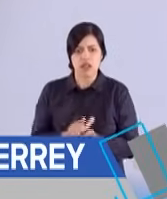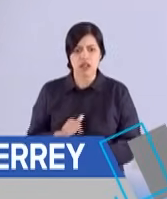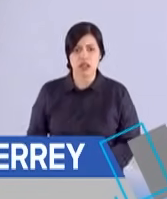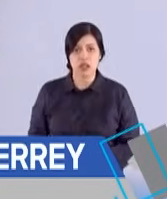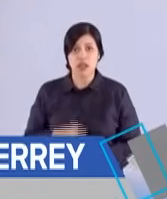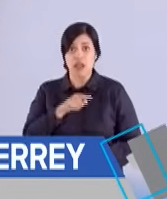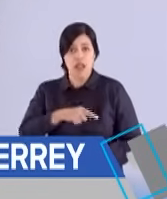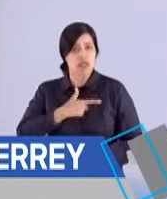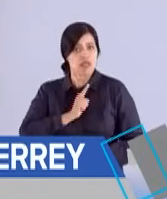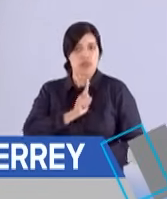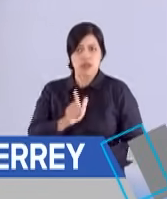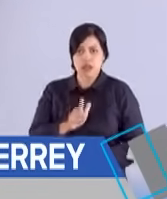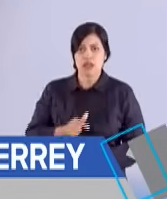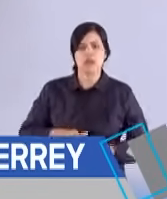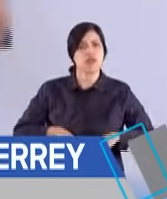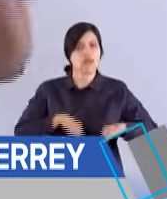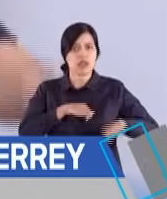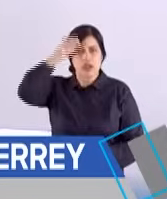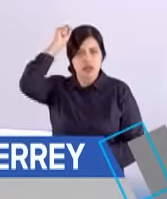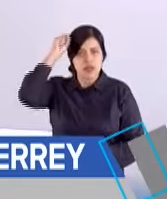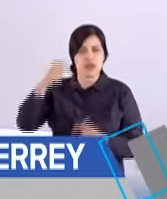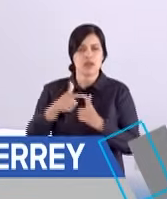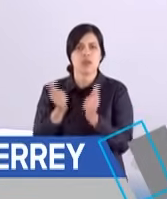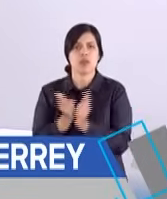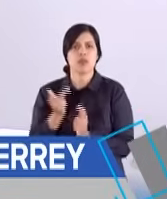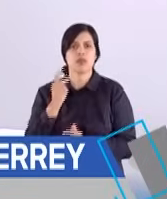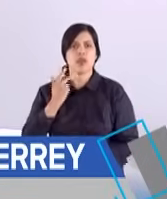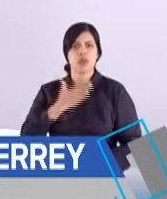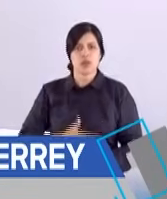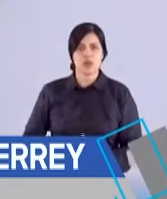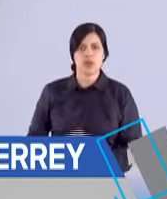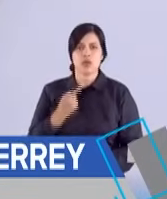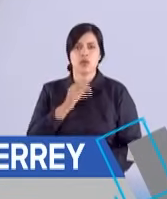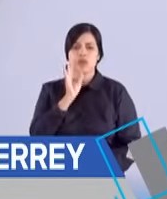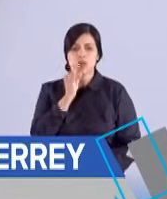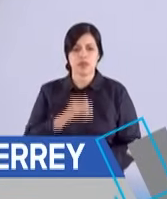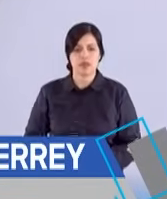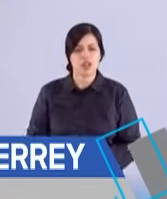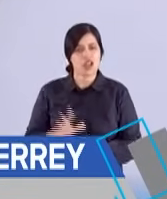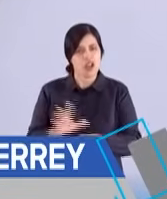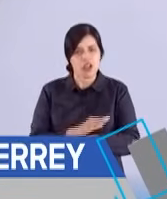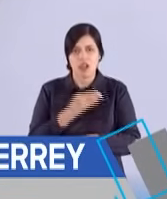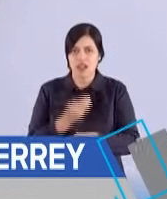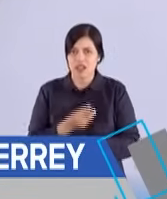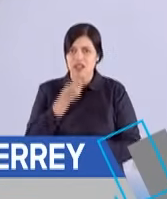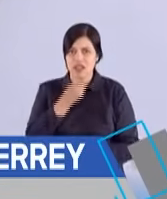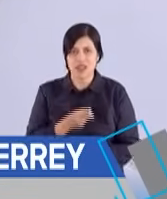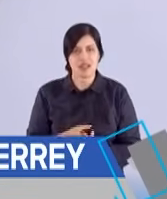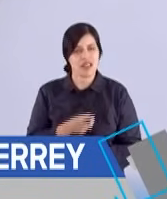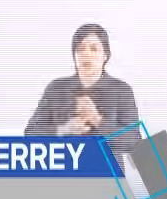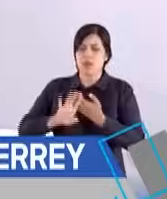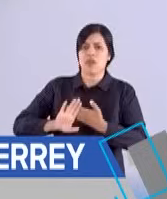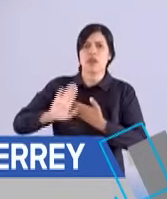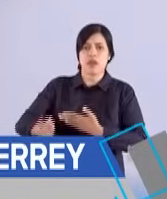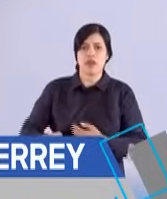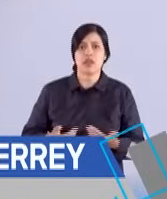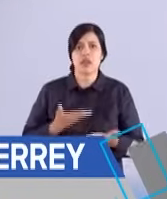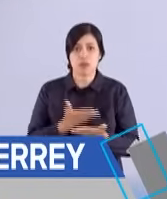consideró que para resolver las problemáticas que presenta actualmente Monterrey, se debe cepillar a los funcionarios que hacen gobiernos violentos.